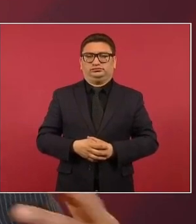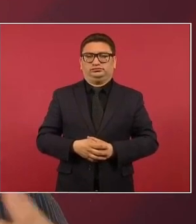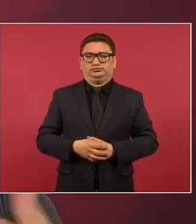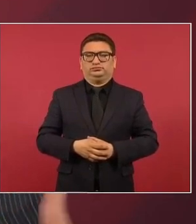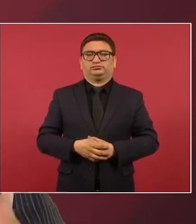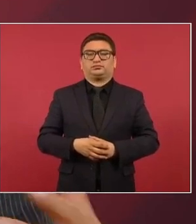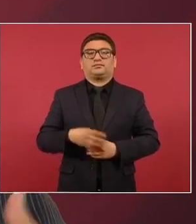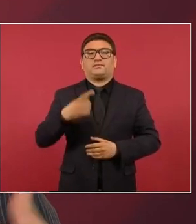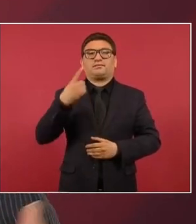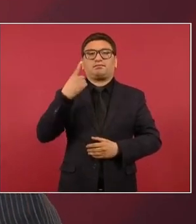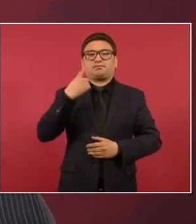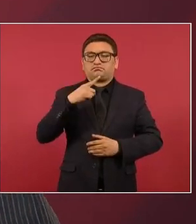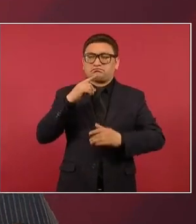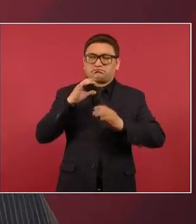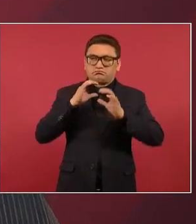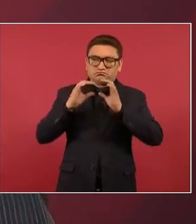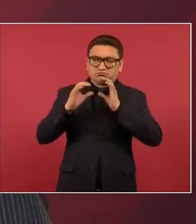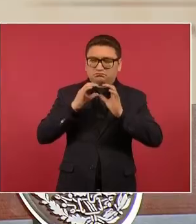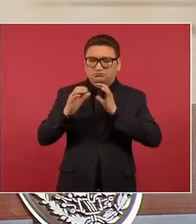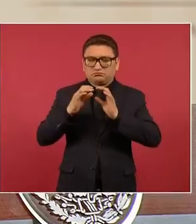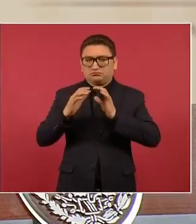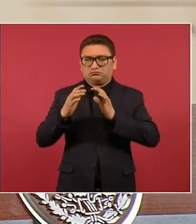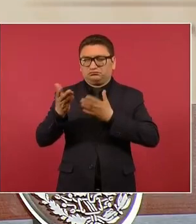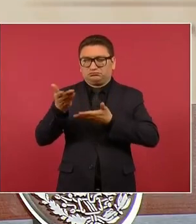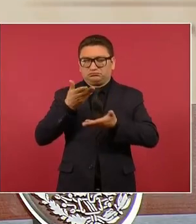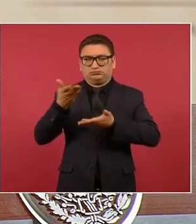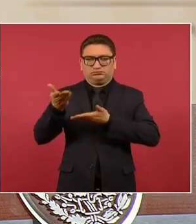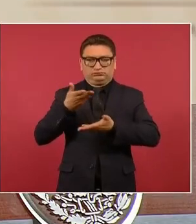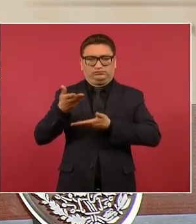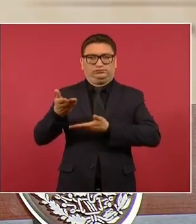la comunicación entre nosotros.